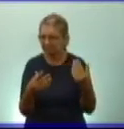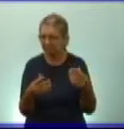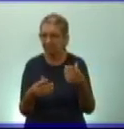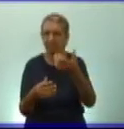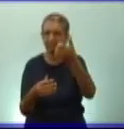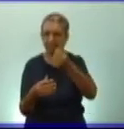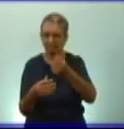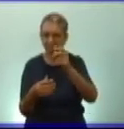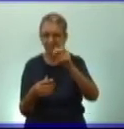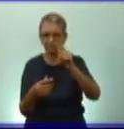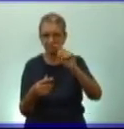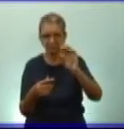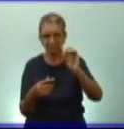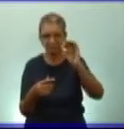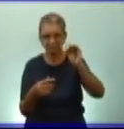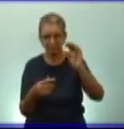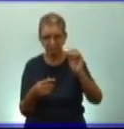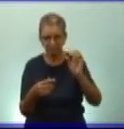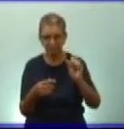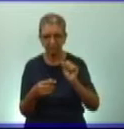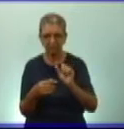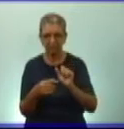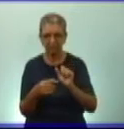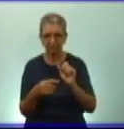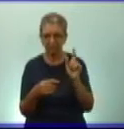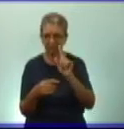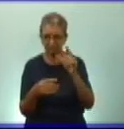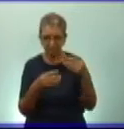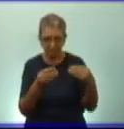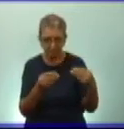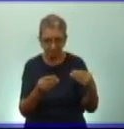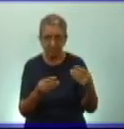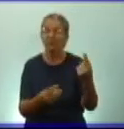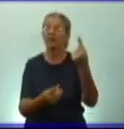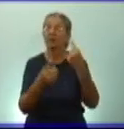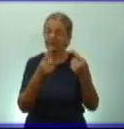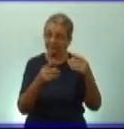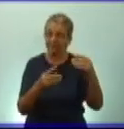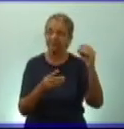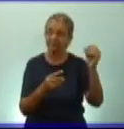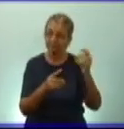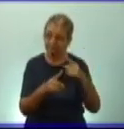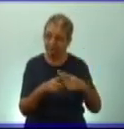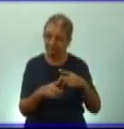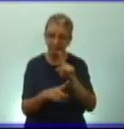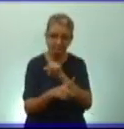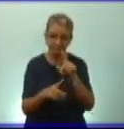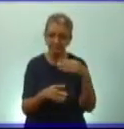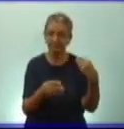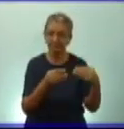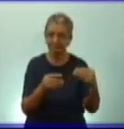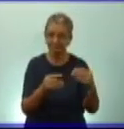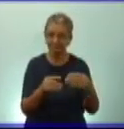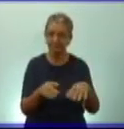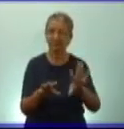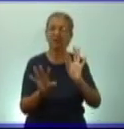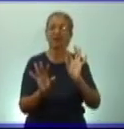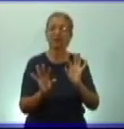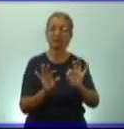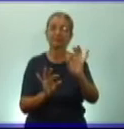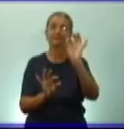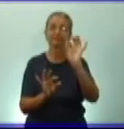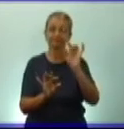Átomos. Y ustedes dirán, bueno, no es un óxido no metálico. Recuerden que vimos que esto es una excepción dentro de los óxidos